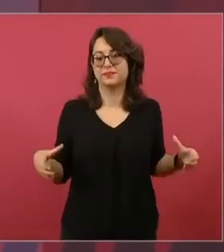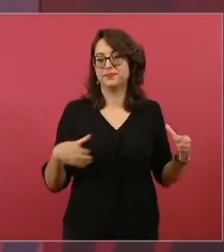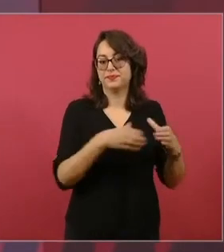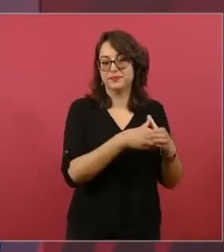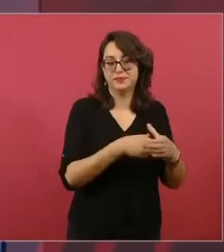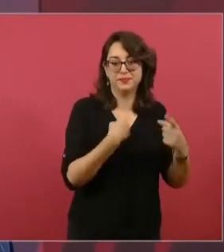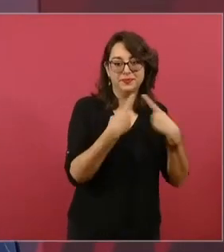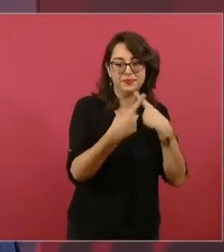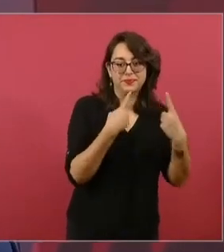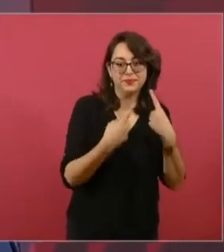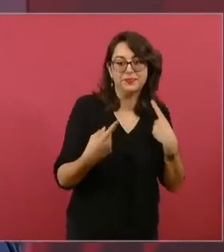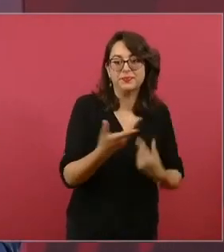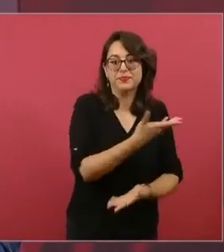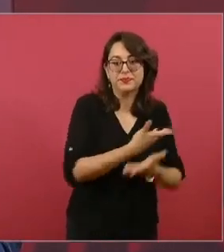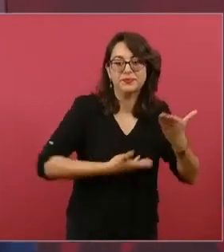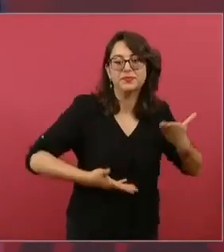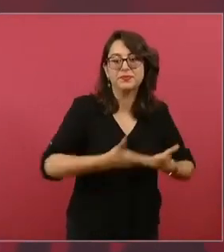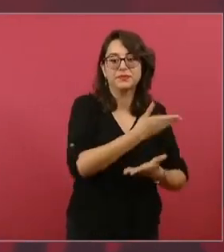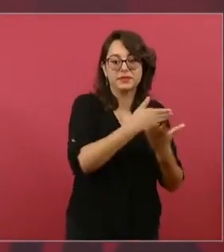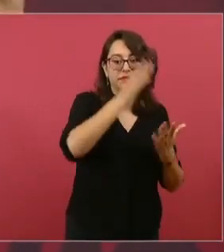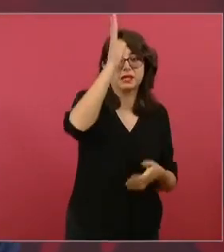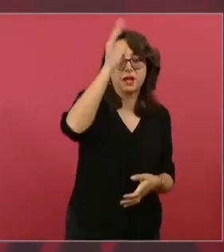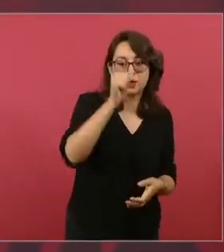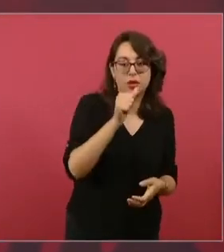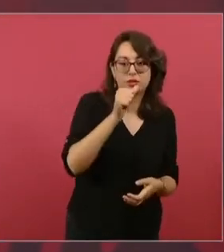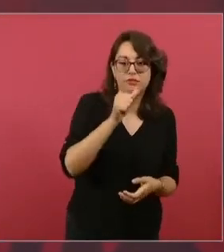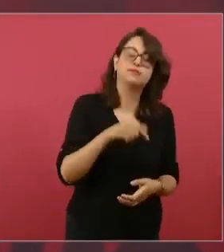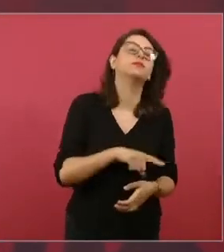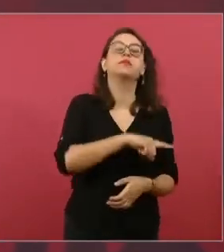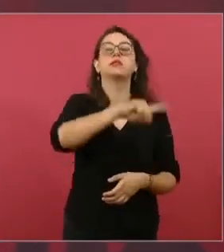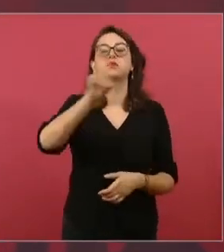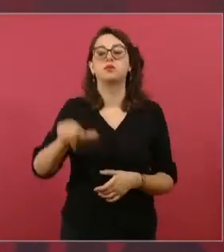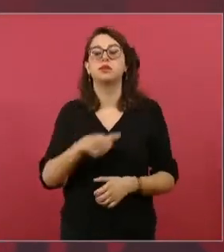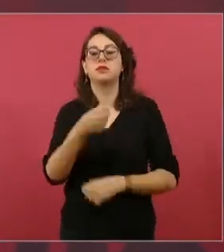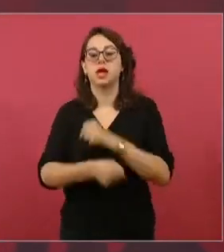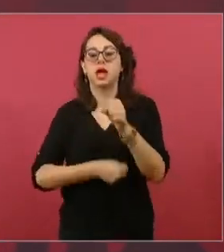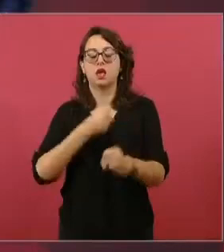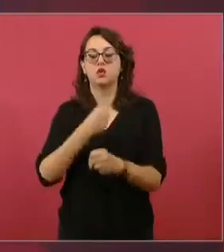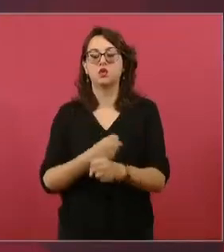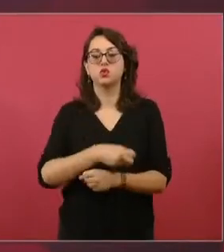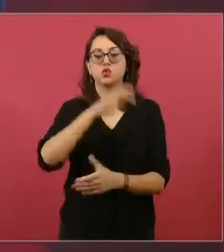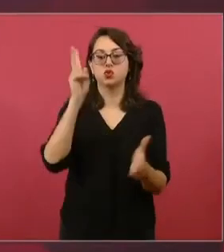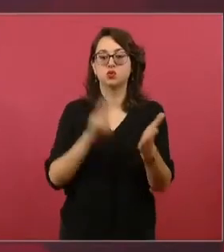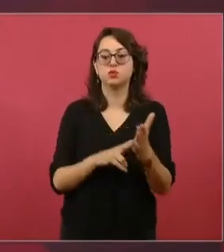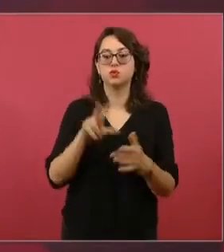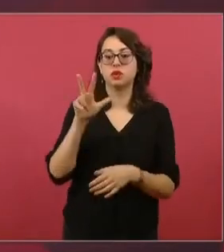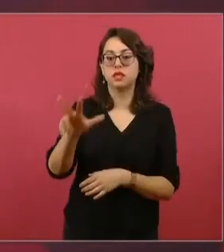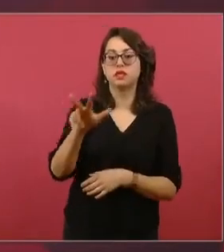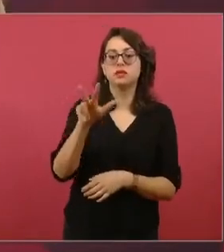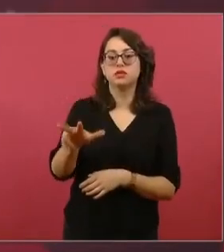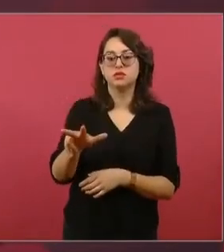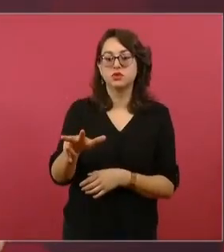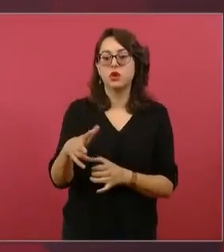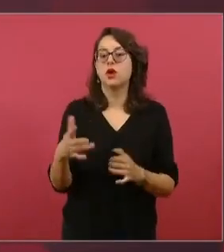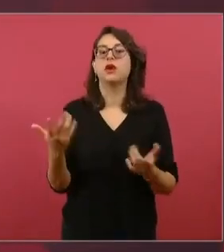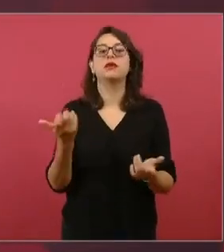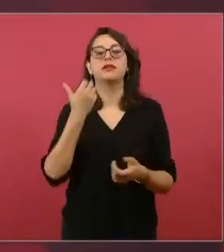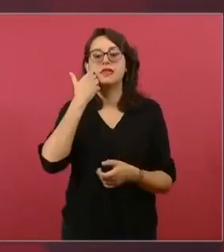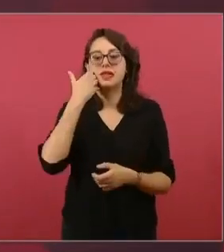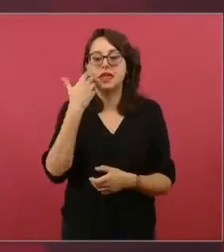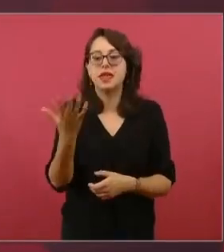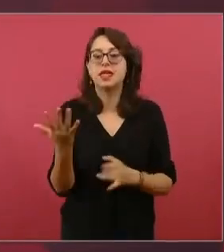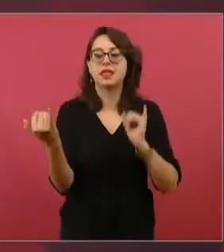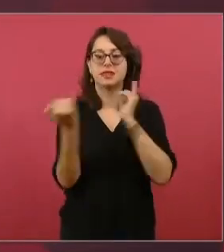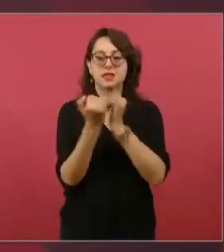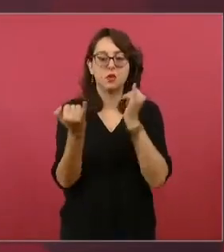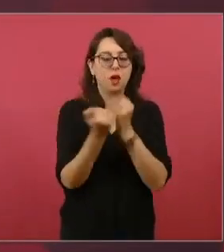En el 18 quisieron hacer lo mismo, pero no les resultó, ya lo